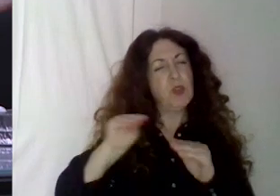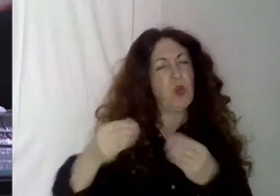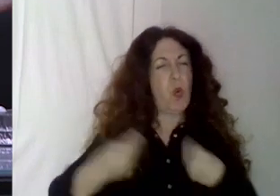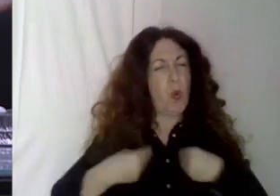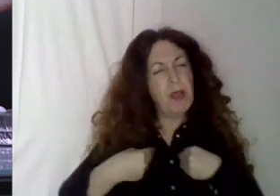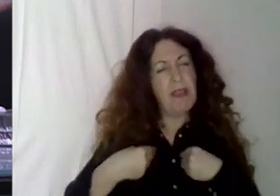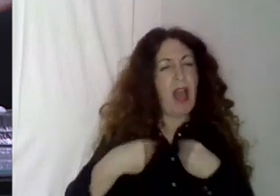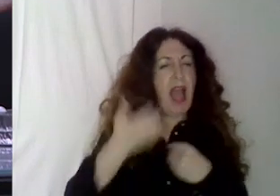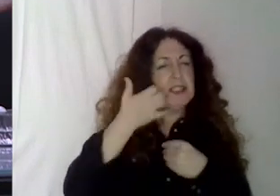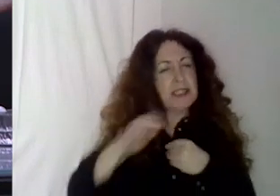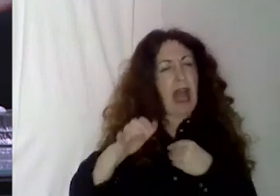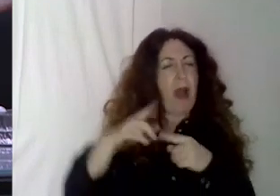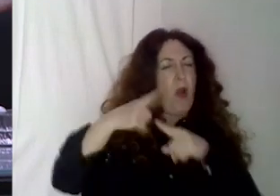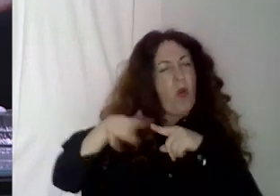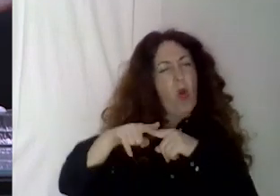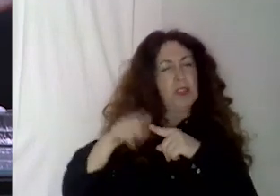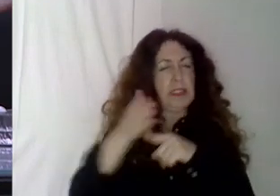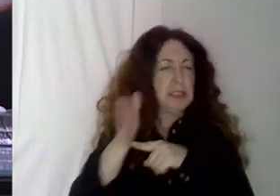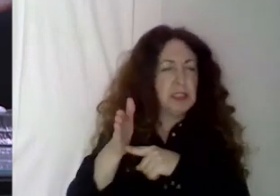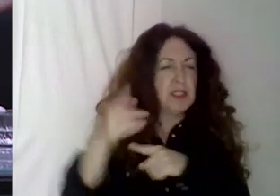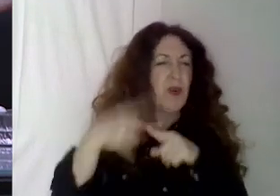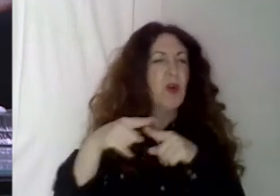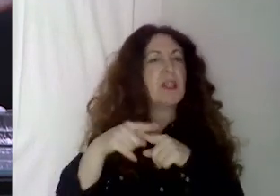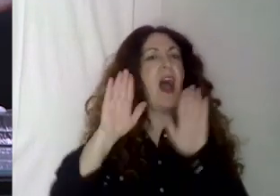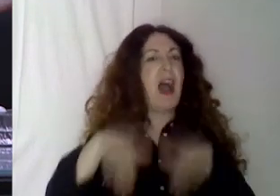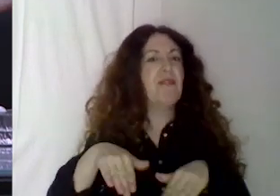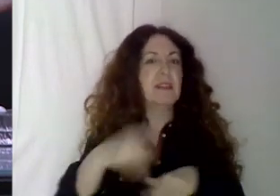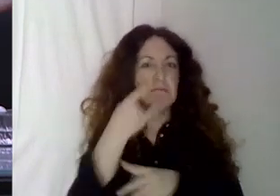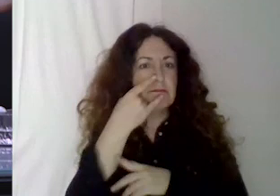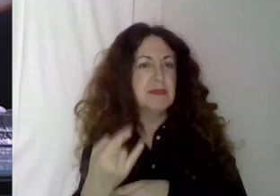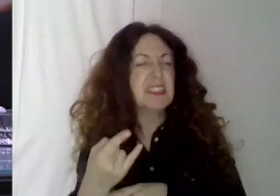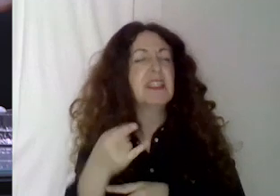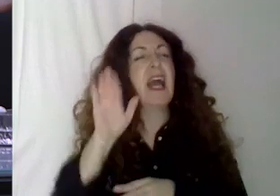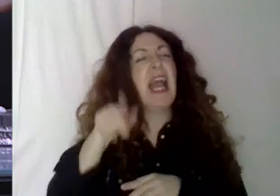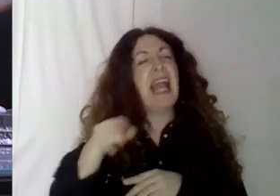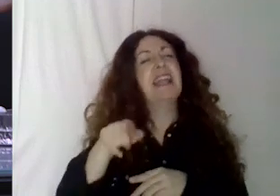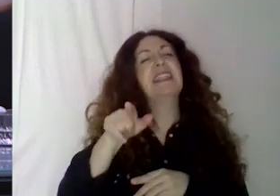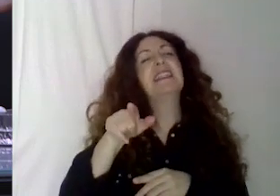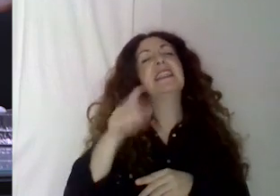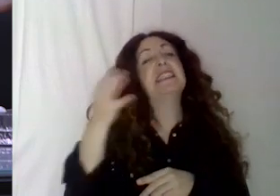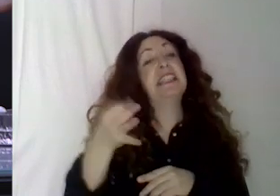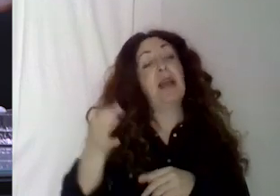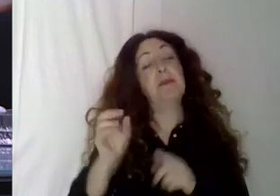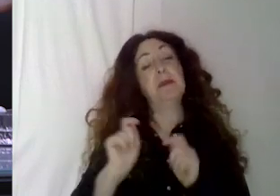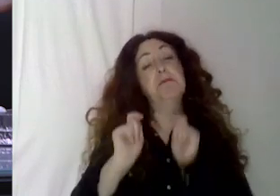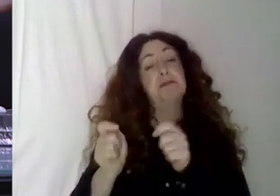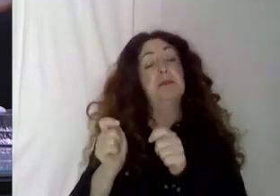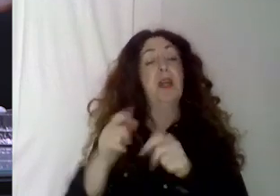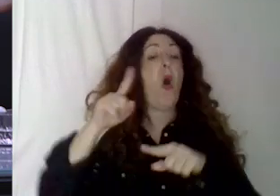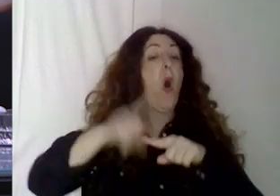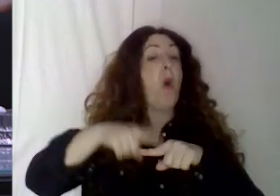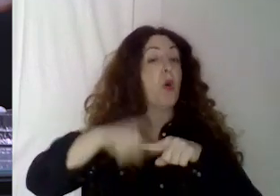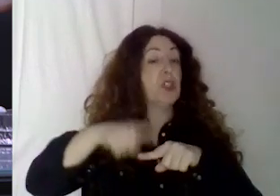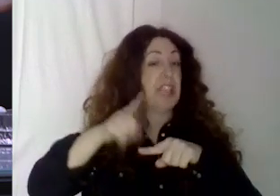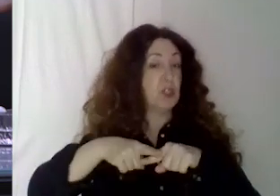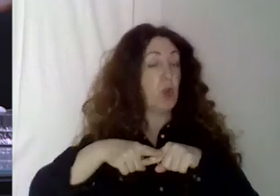comillas, acusar, etc. Pero incluso cuando llegamos a Paolo Uccello, que era un hombre de vida bastante tranquila, que tenía una mujer, la mujer le llamaba,